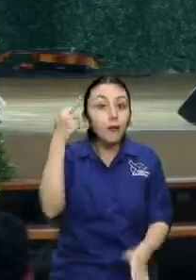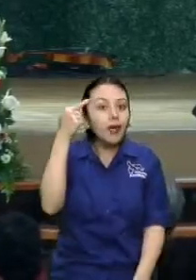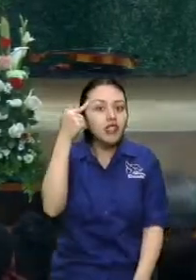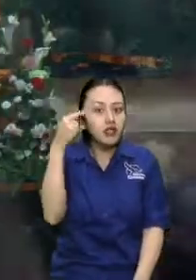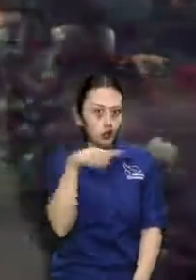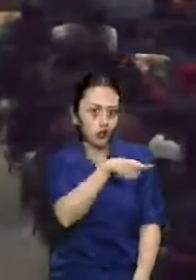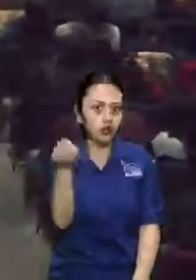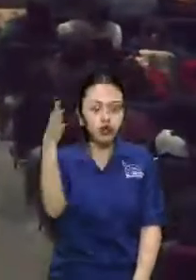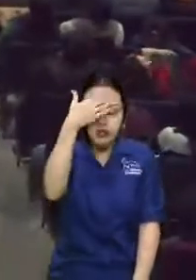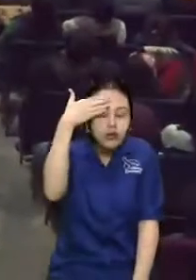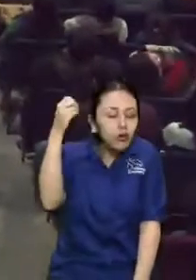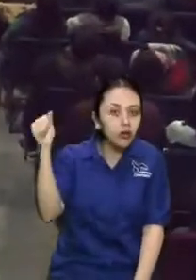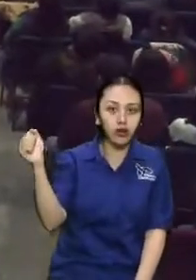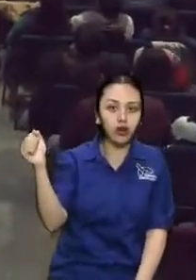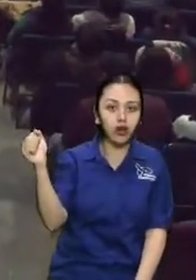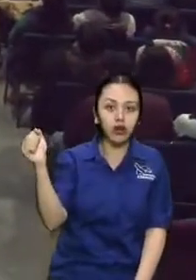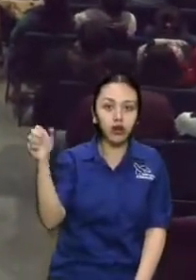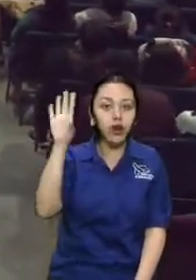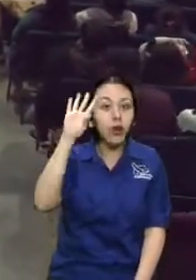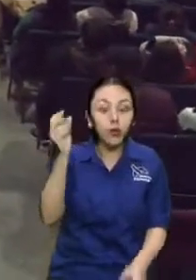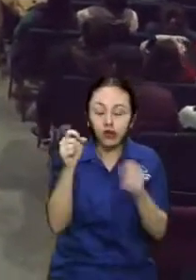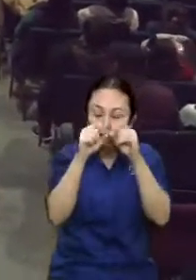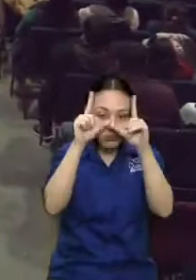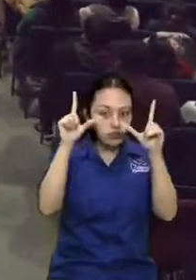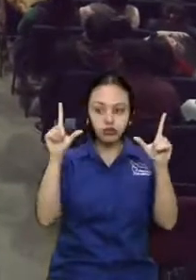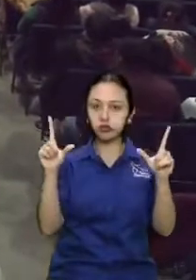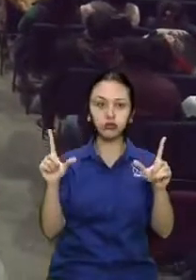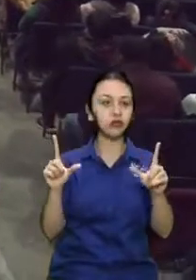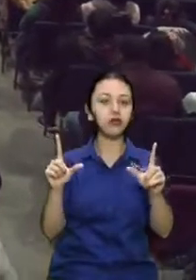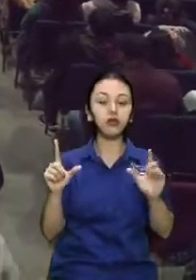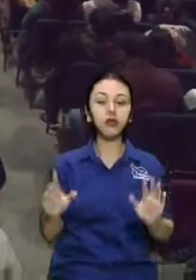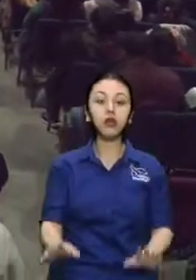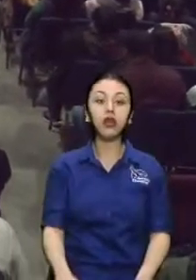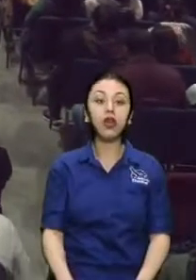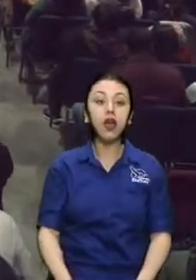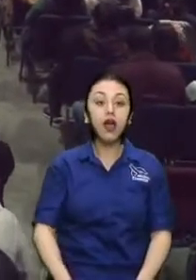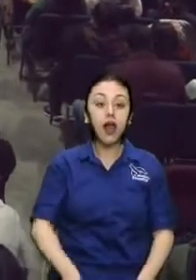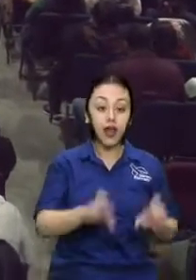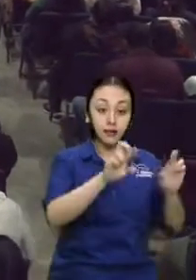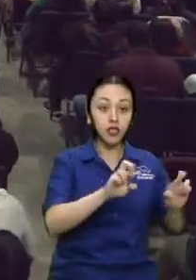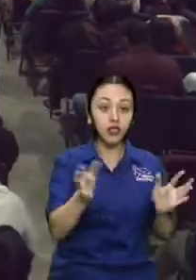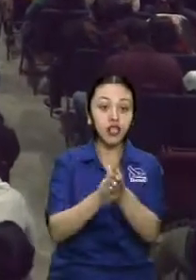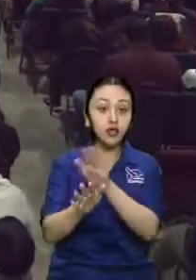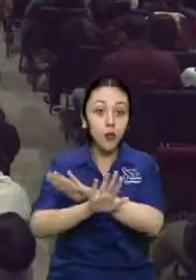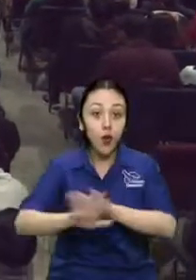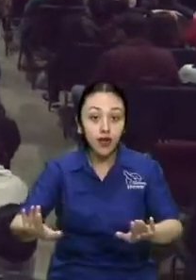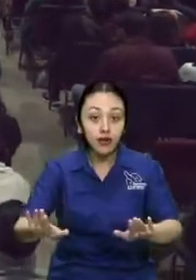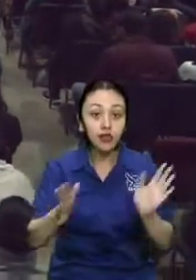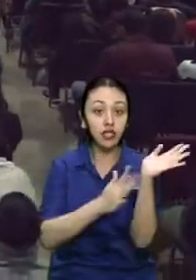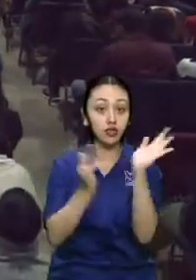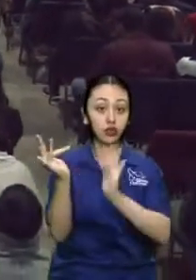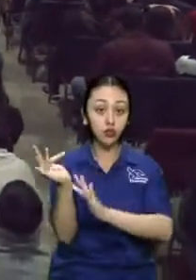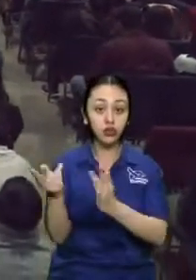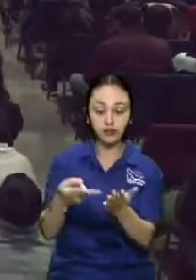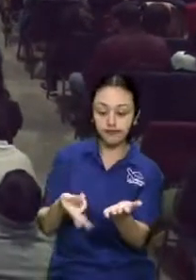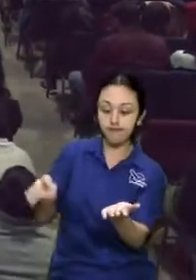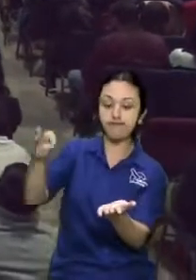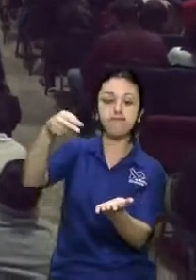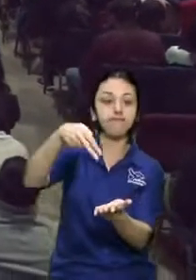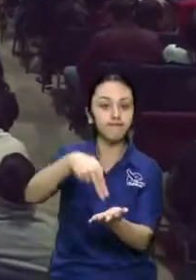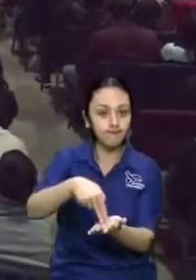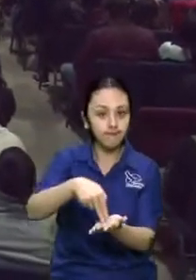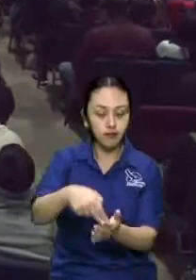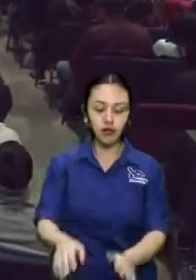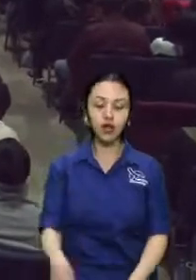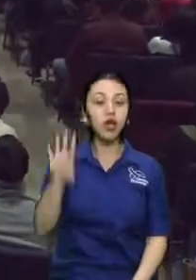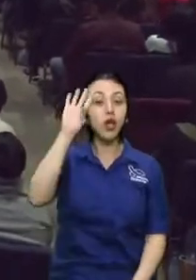Porque, ala, hermano, resucitaba muertos, y no solo eso, sino que dijo, cuando mandó a los 70, dijo, vayan,